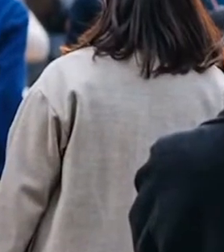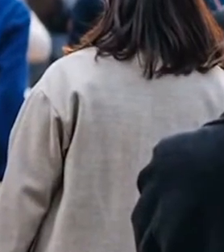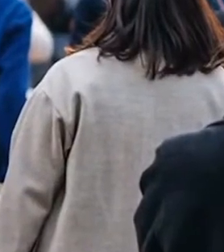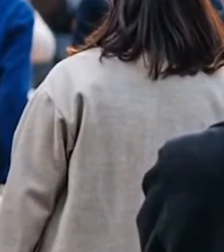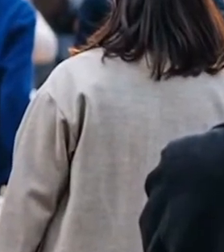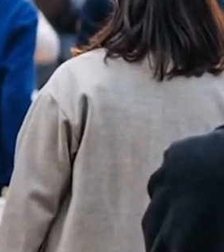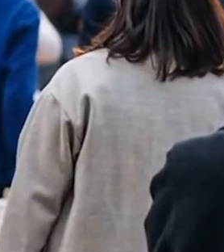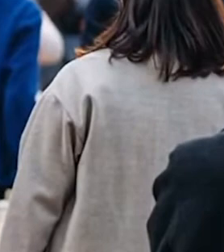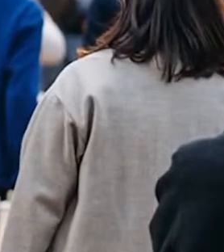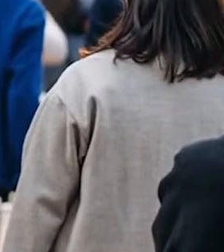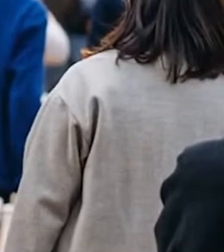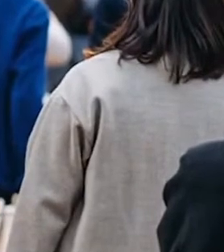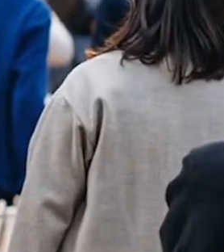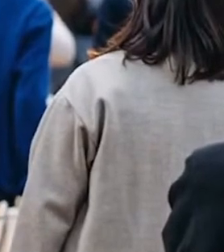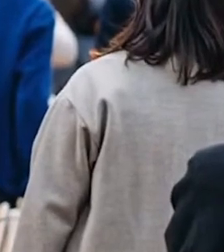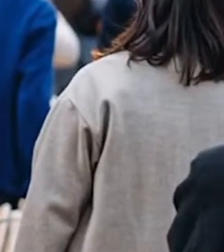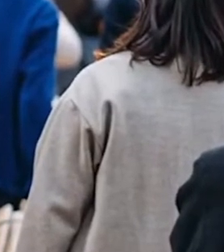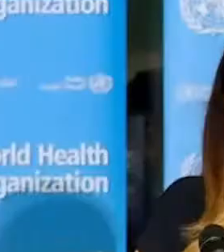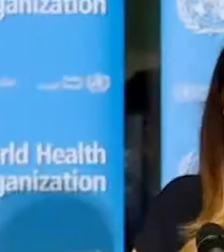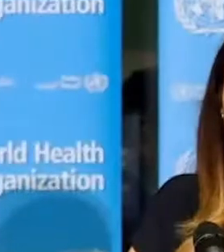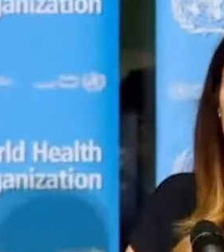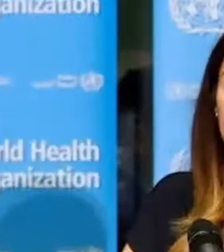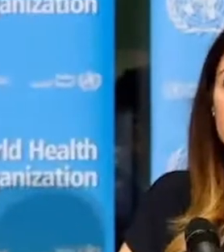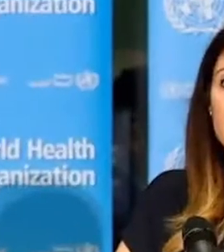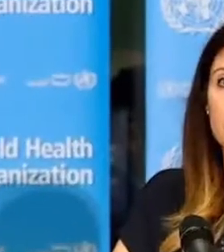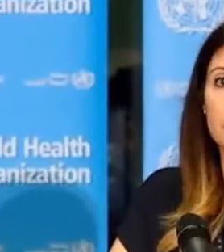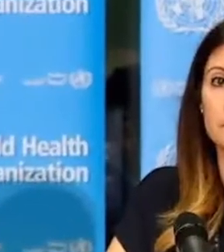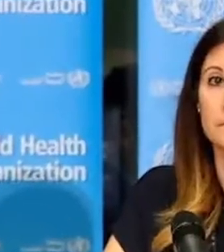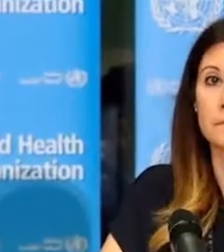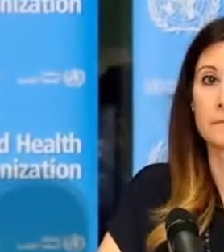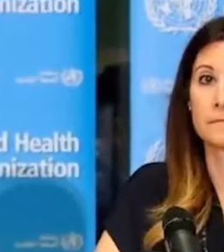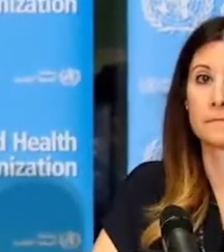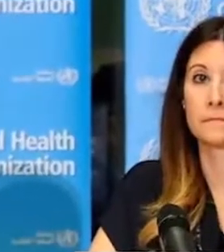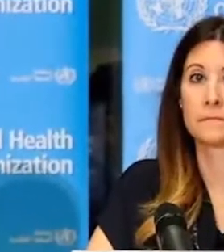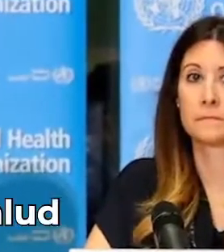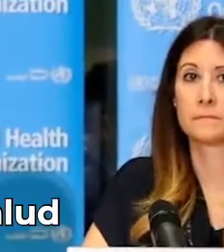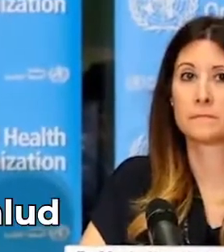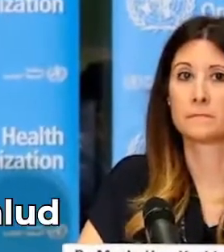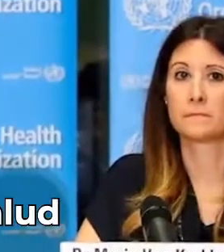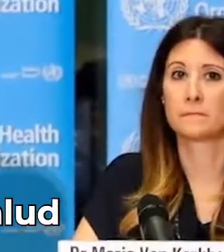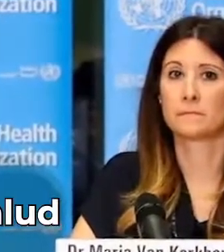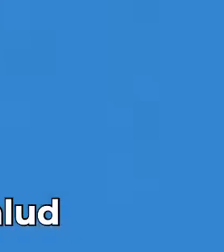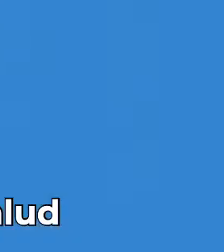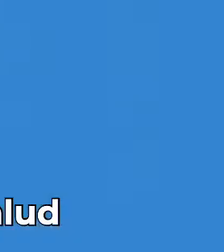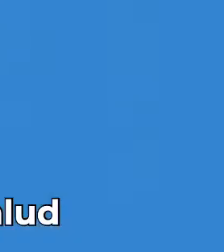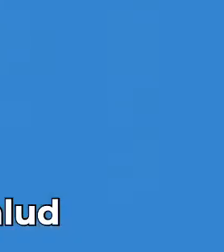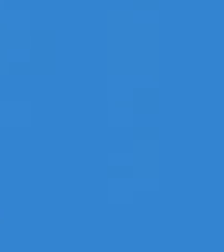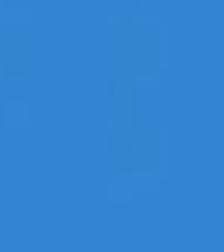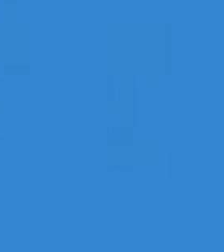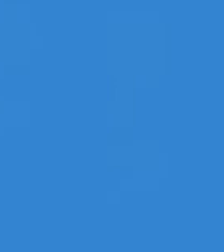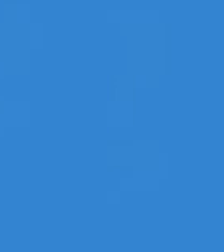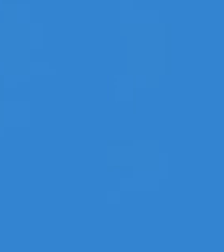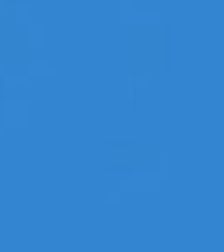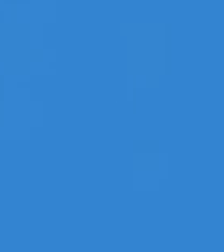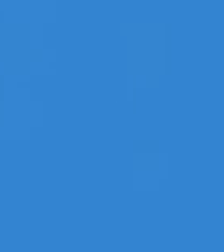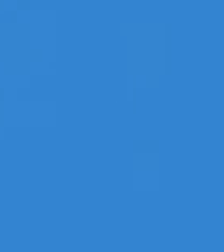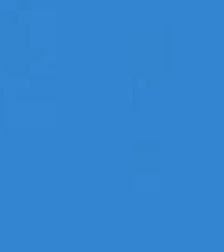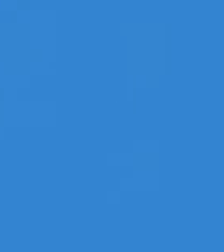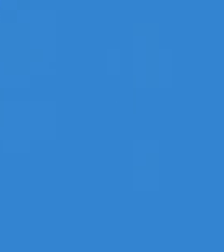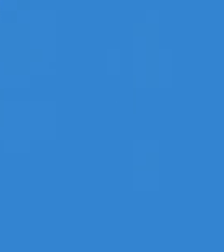enfermedad, COVID-19, se esparció rápidamente y en marzo de 2020, la Organización Mundial de la Salud declaró la